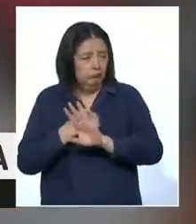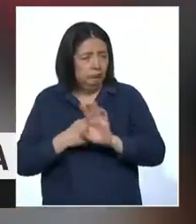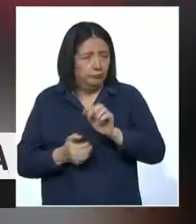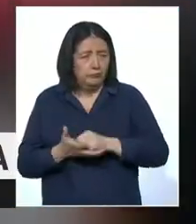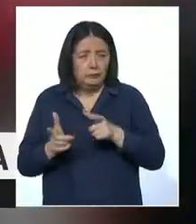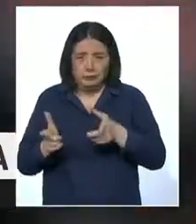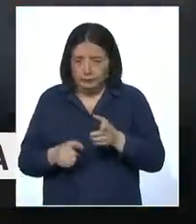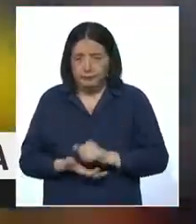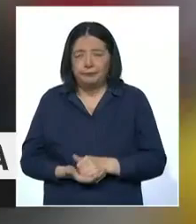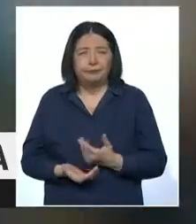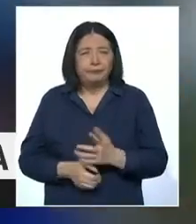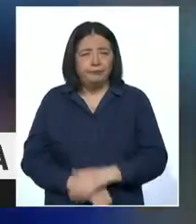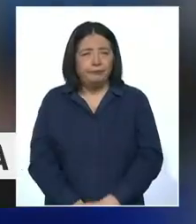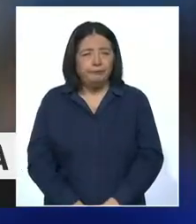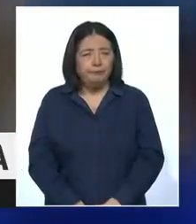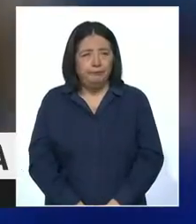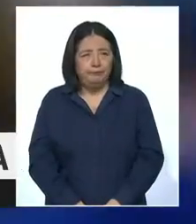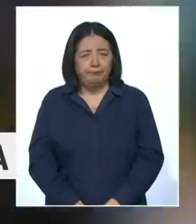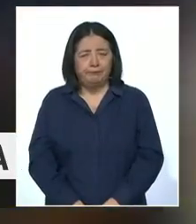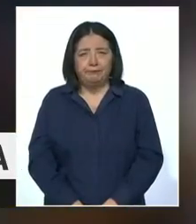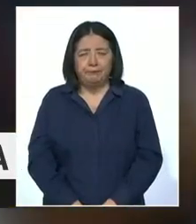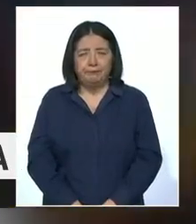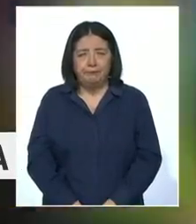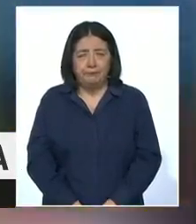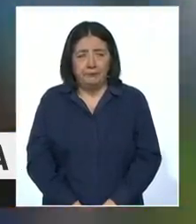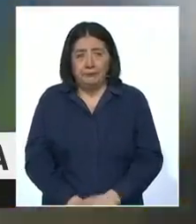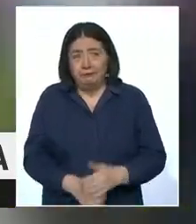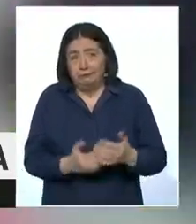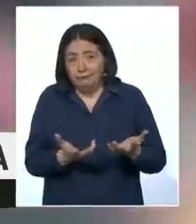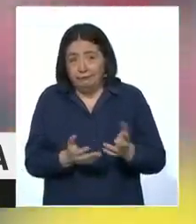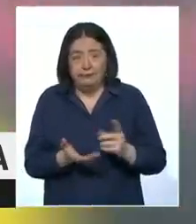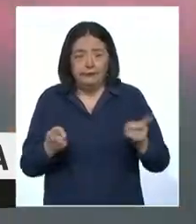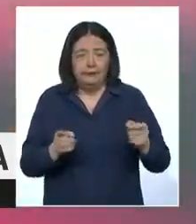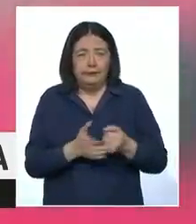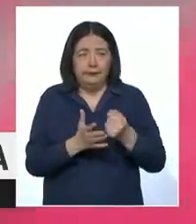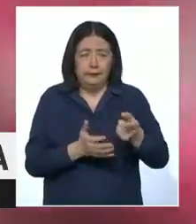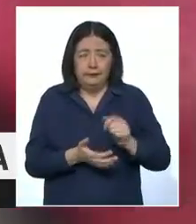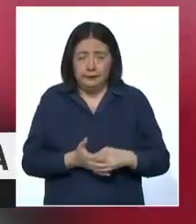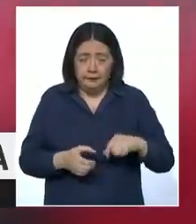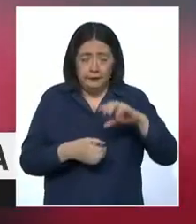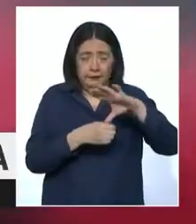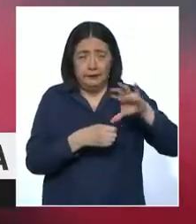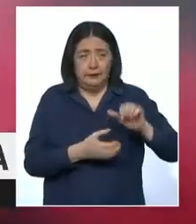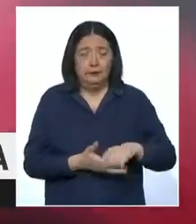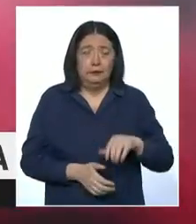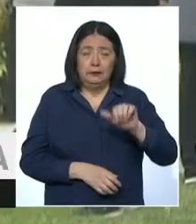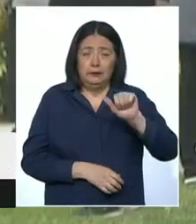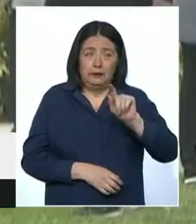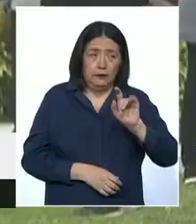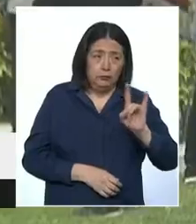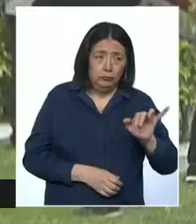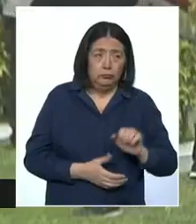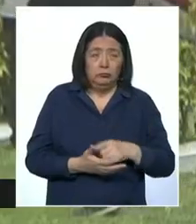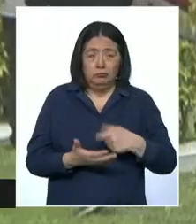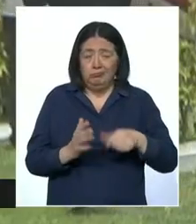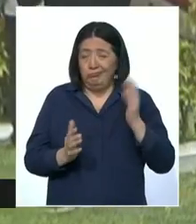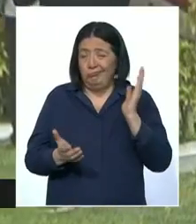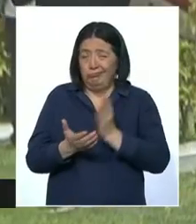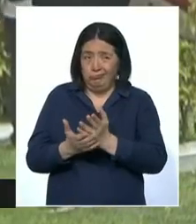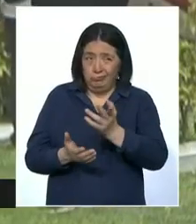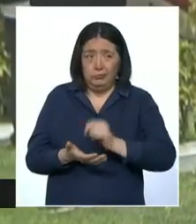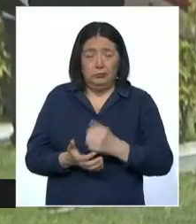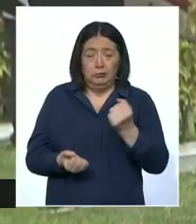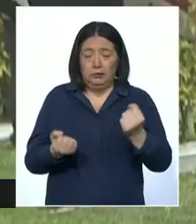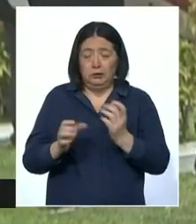a la supervisión de estos temas. Mientras tanto, en el accidente de San Miguel, ATU anunció ya un proceso sancionador contra